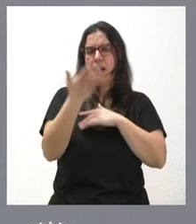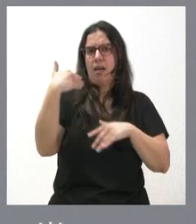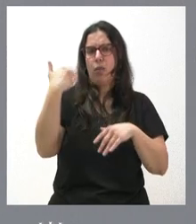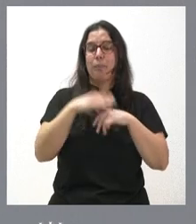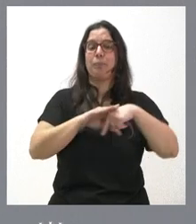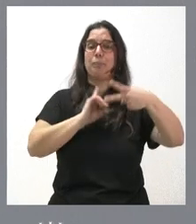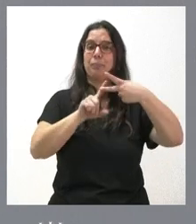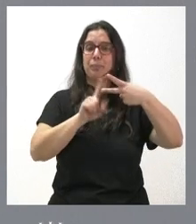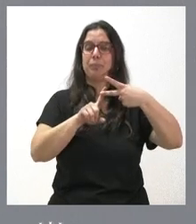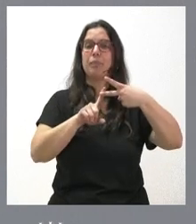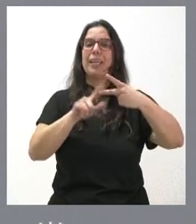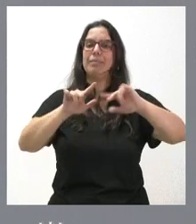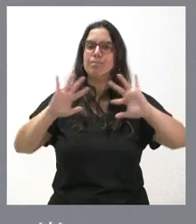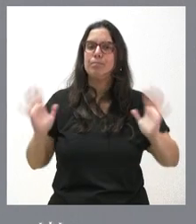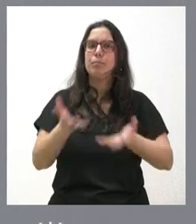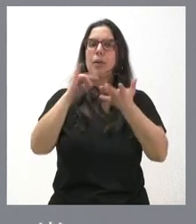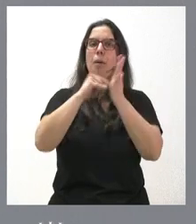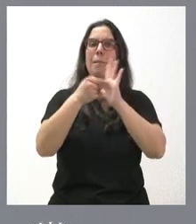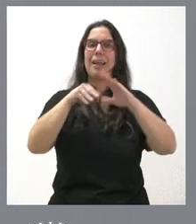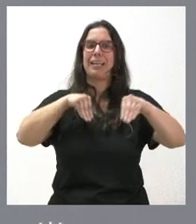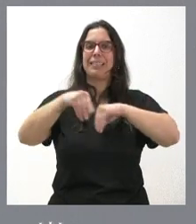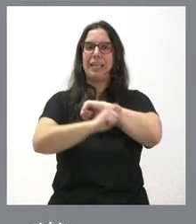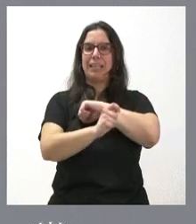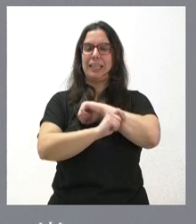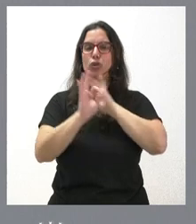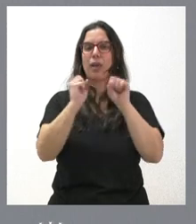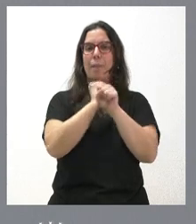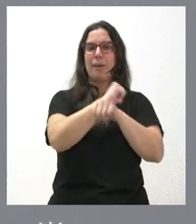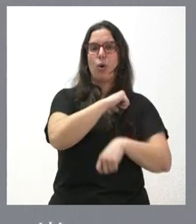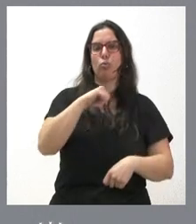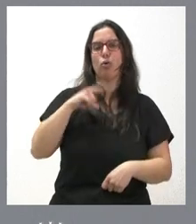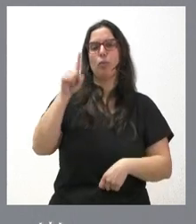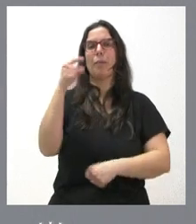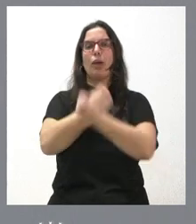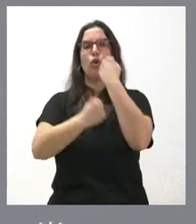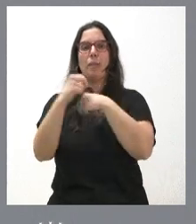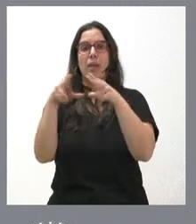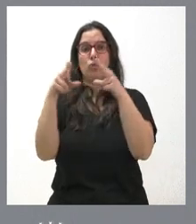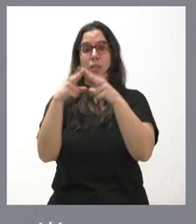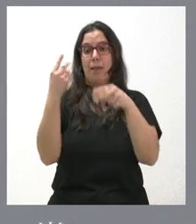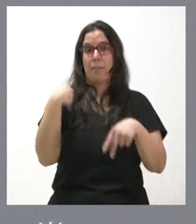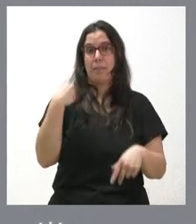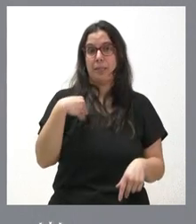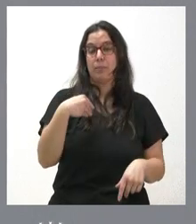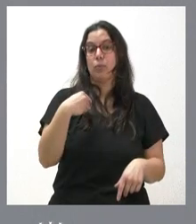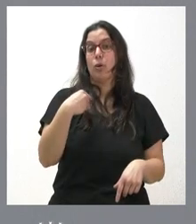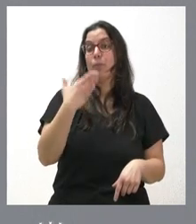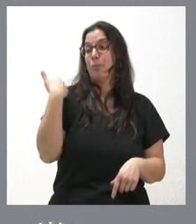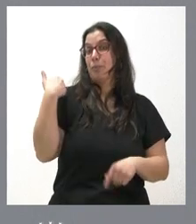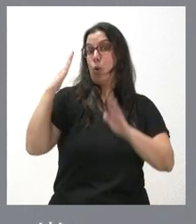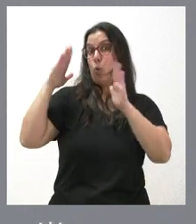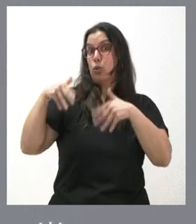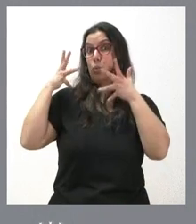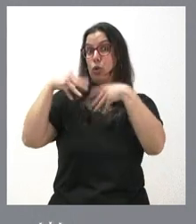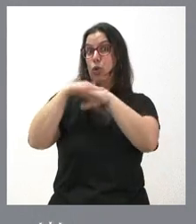segundo lugar impulsaremos los planes estratégicos de empleo autónomo y de economía social que fueron aprobados en el último consejo de gobierno de